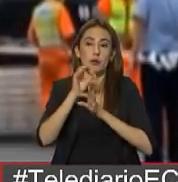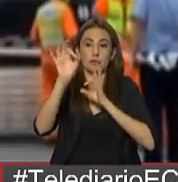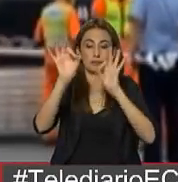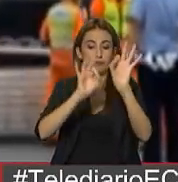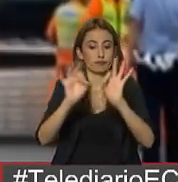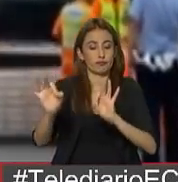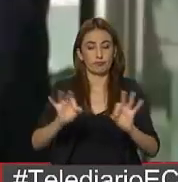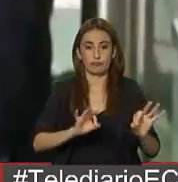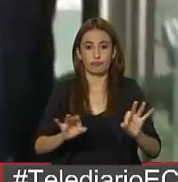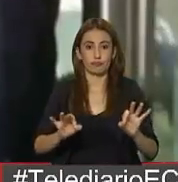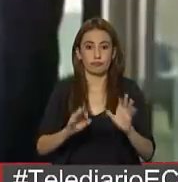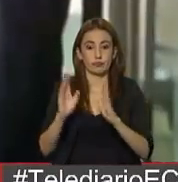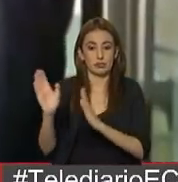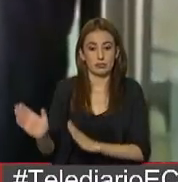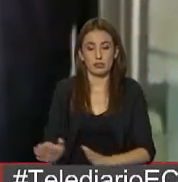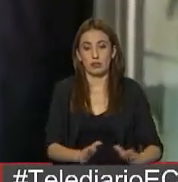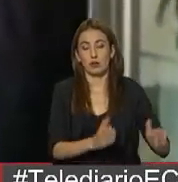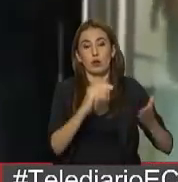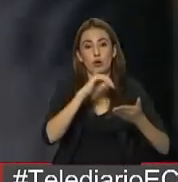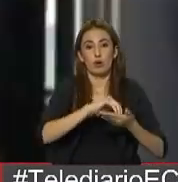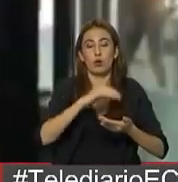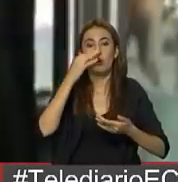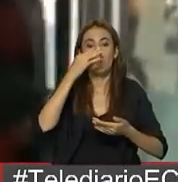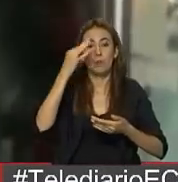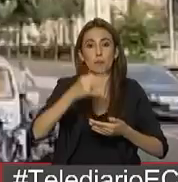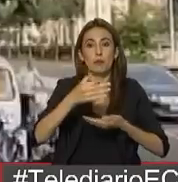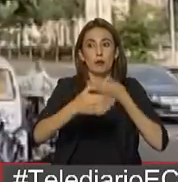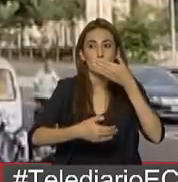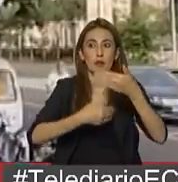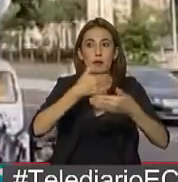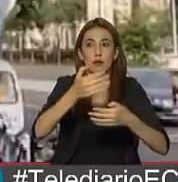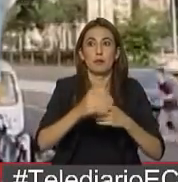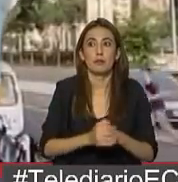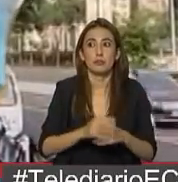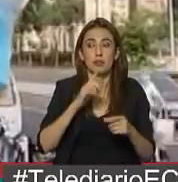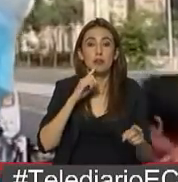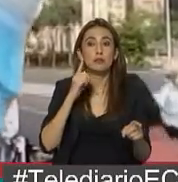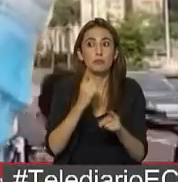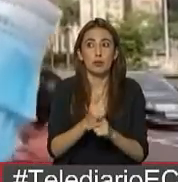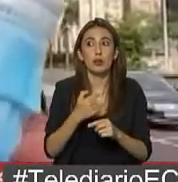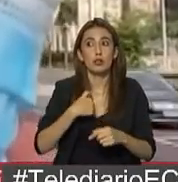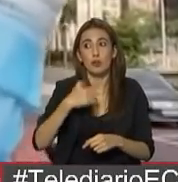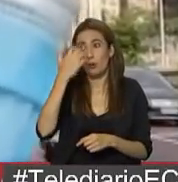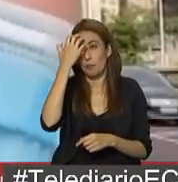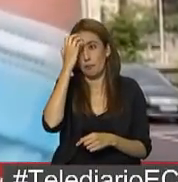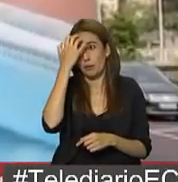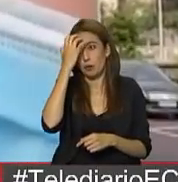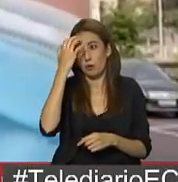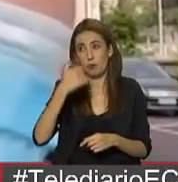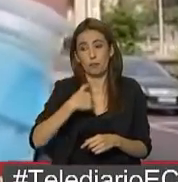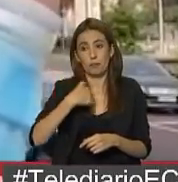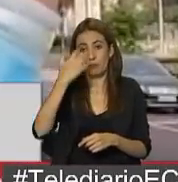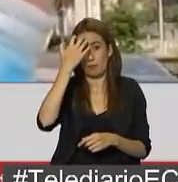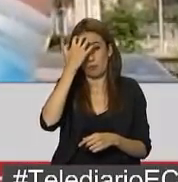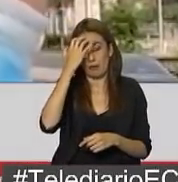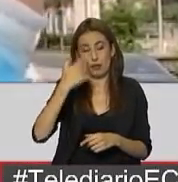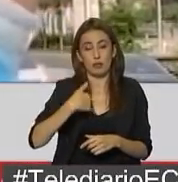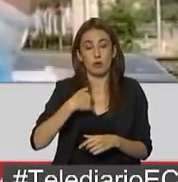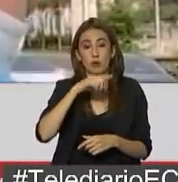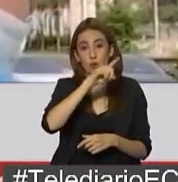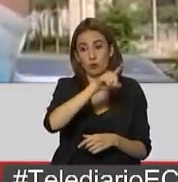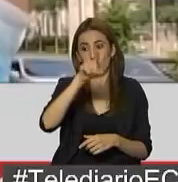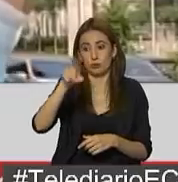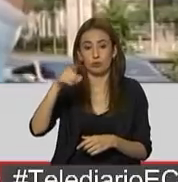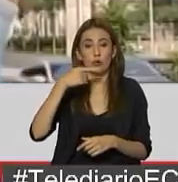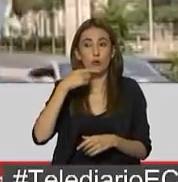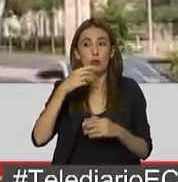áreas residenciales y a realizar pruebas suplementarias. Definitivamente estoy un poco preocupado, pero creo que si usted, como individuo,